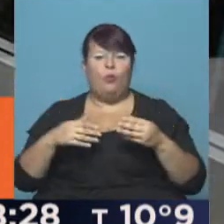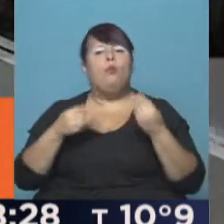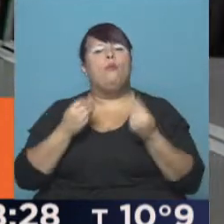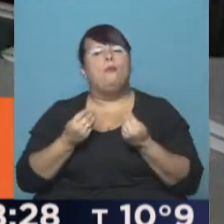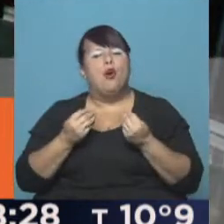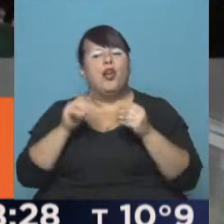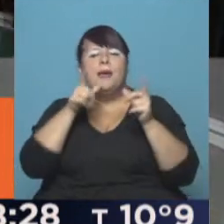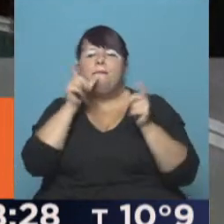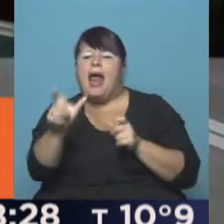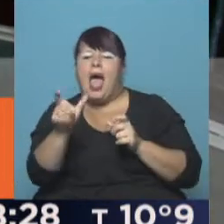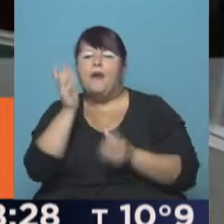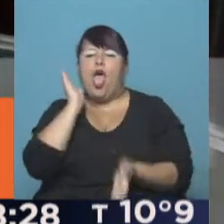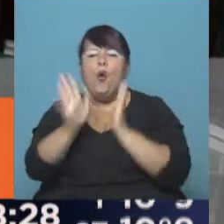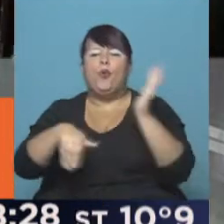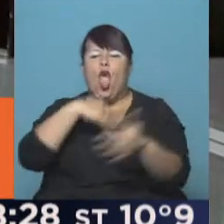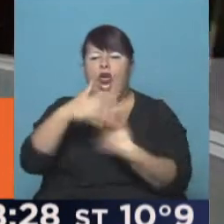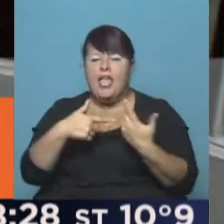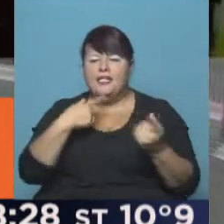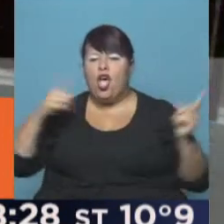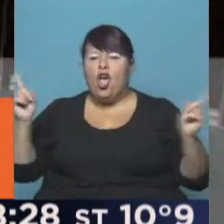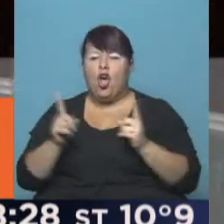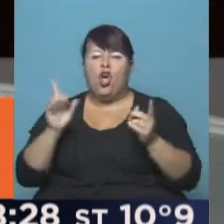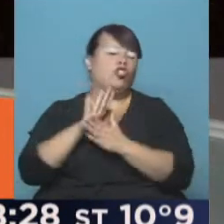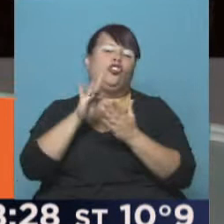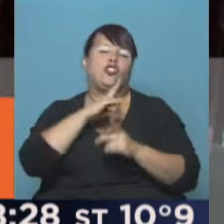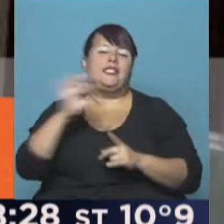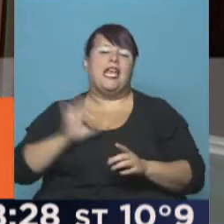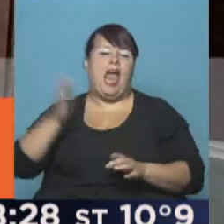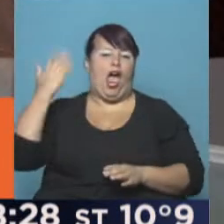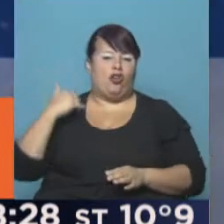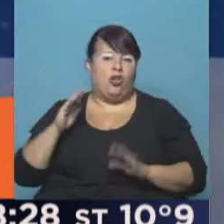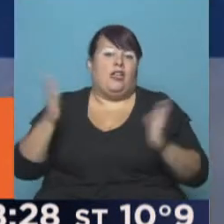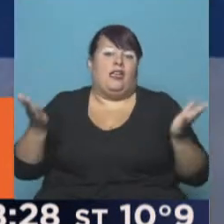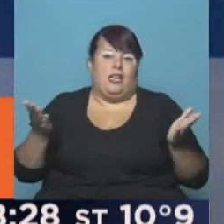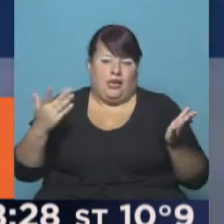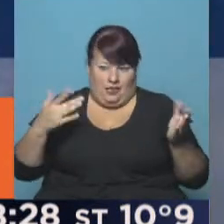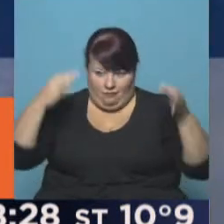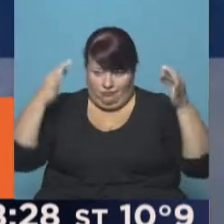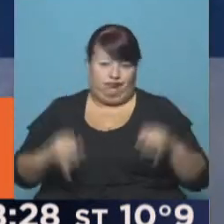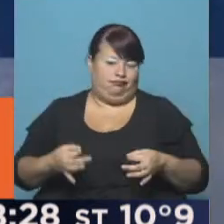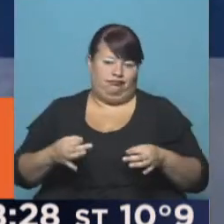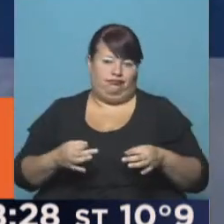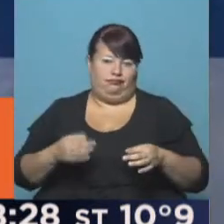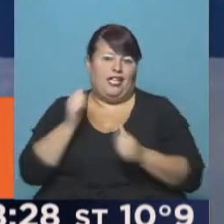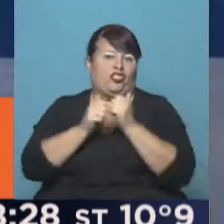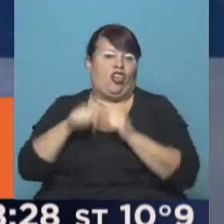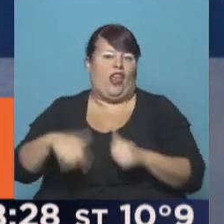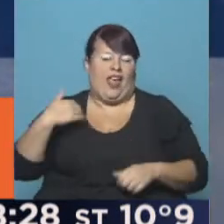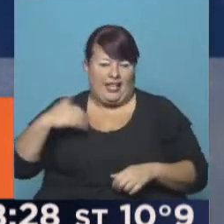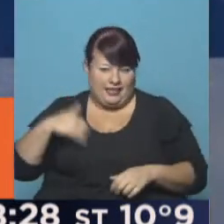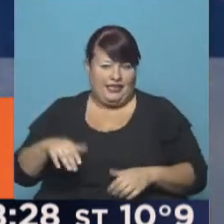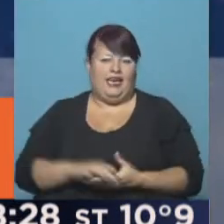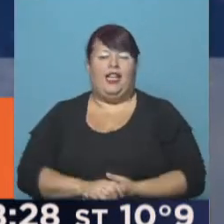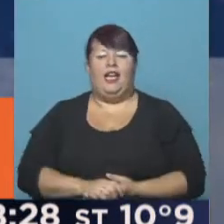qué la palabra violencia a la hora de resumir lo que fue el siglo anterior? Y porque fue constitutiva de la historia argentina, ¿no? A